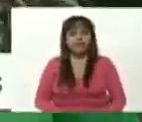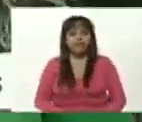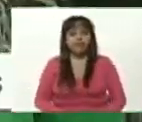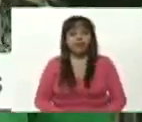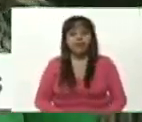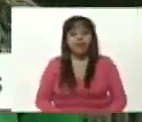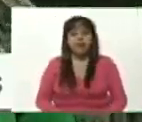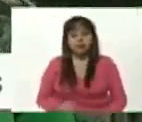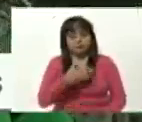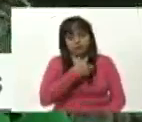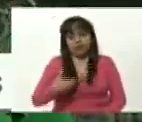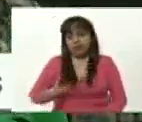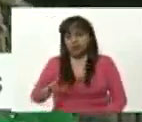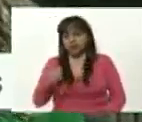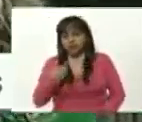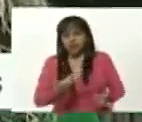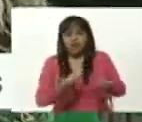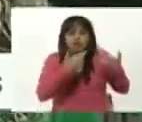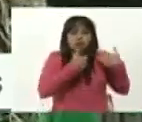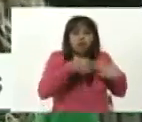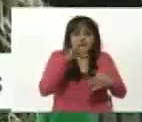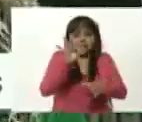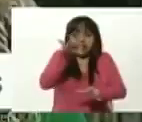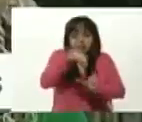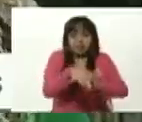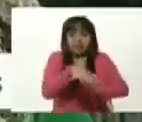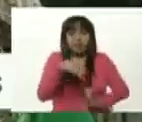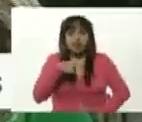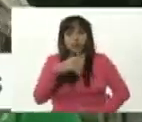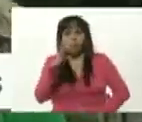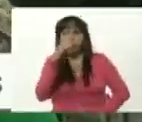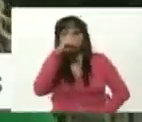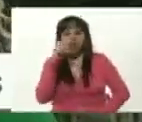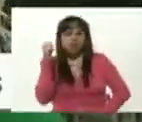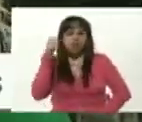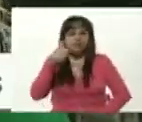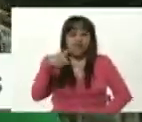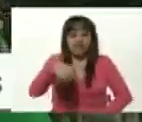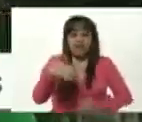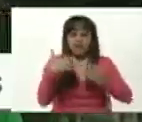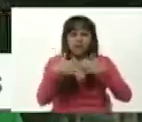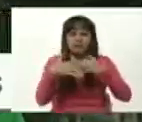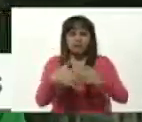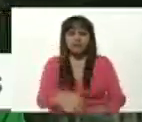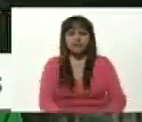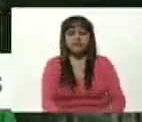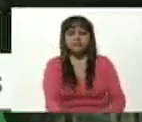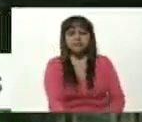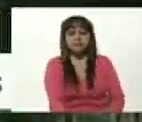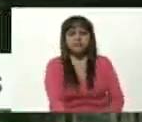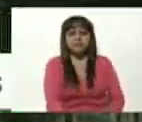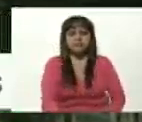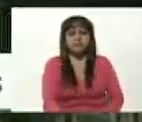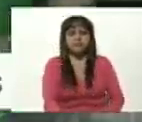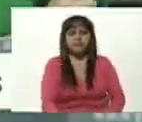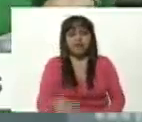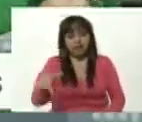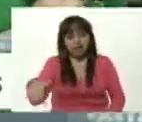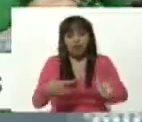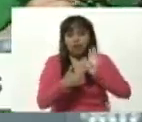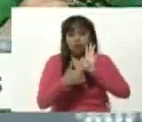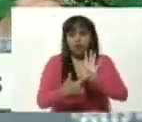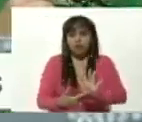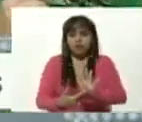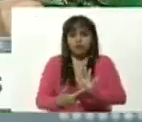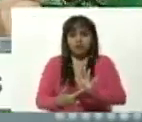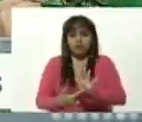responsable del semillero. Tengo actualmente 4 años acá en la finca. Esta es una de mis pequeñas muestras, como yo